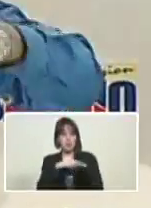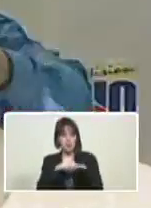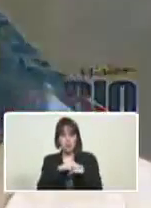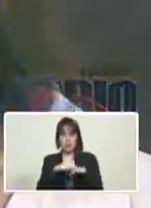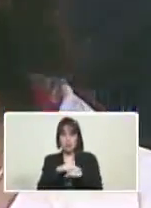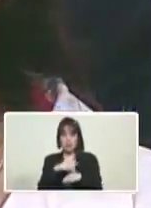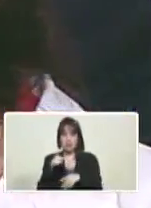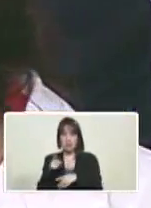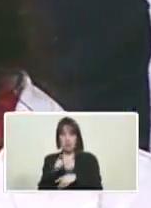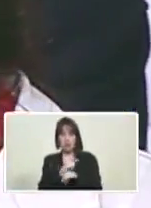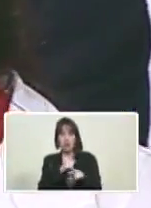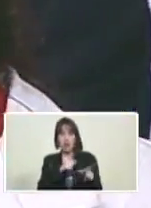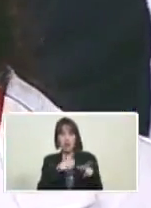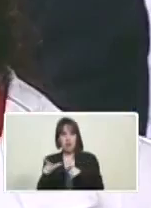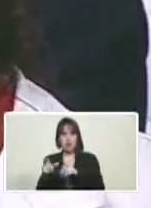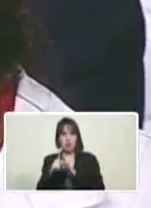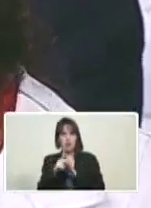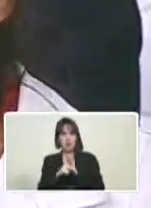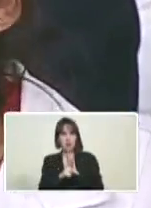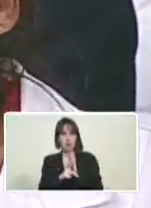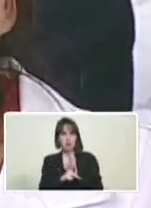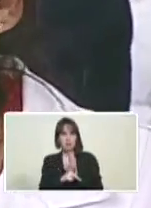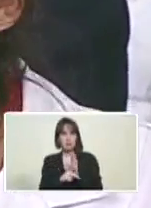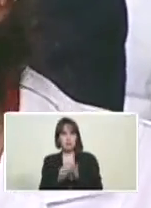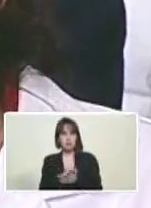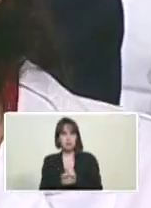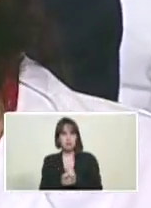Haciendo el plan, ya el plan está hecho.